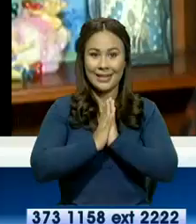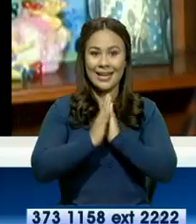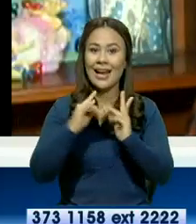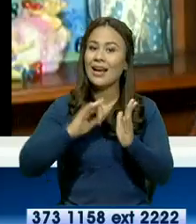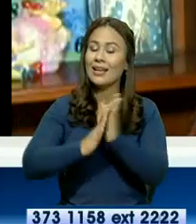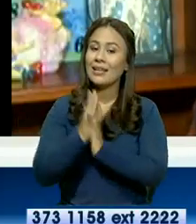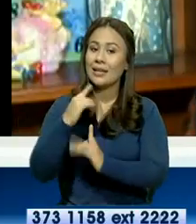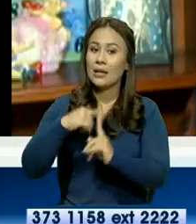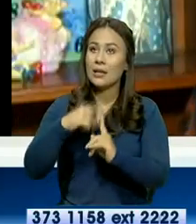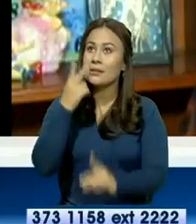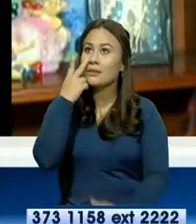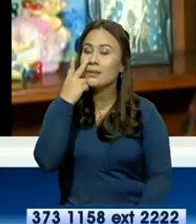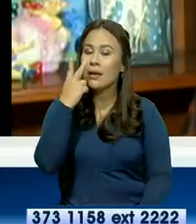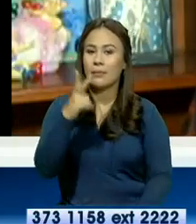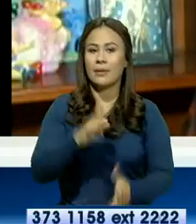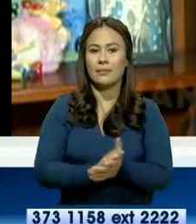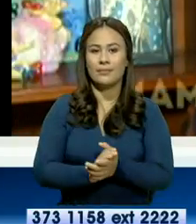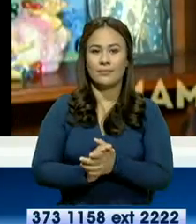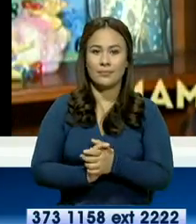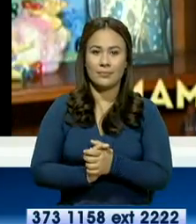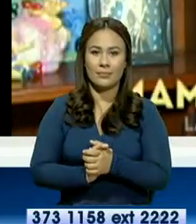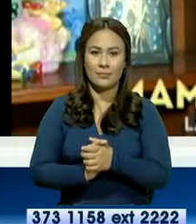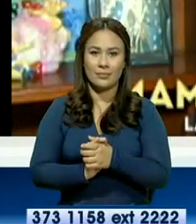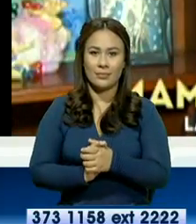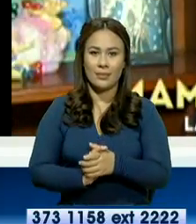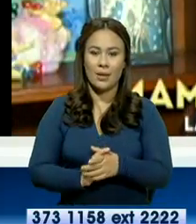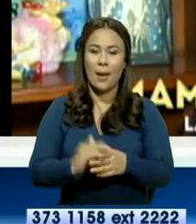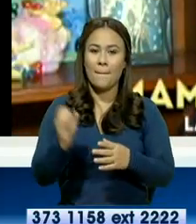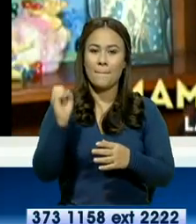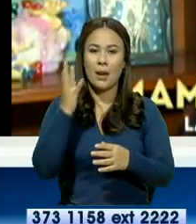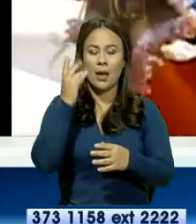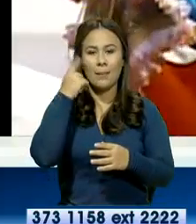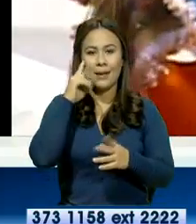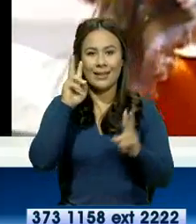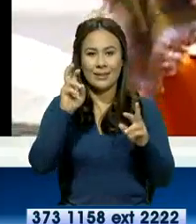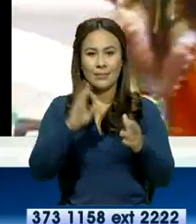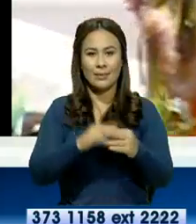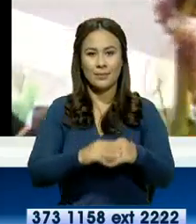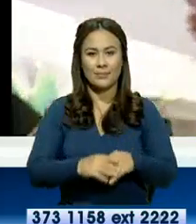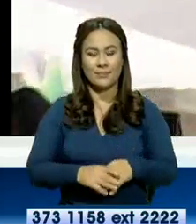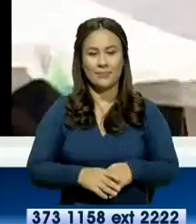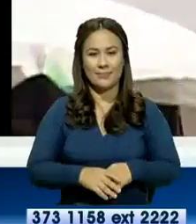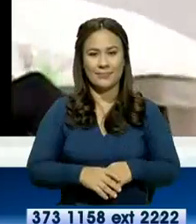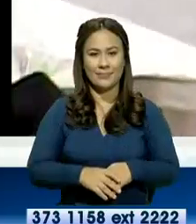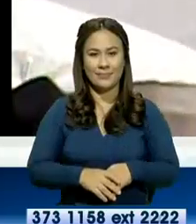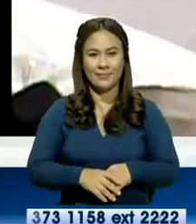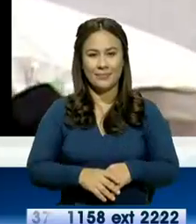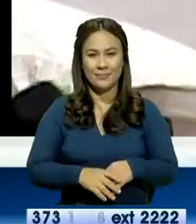Merced, va a encontrar el volcán Cotopaxi reflejado en la Biblia.